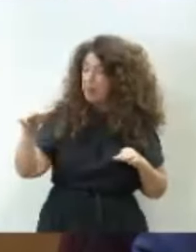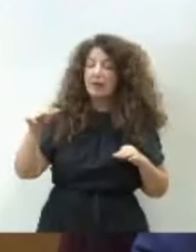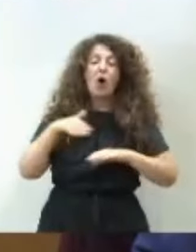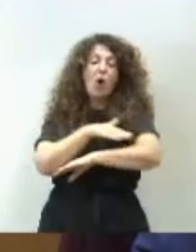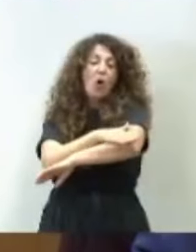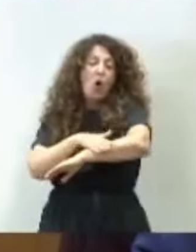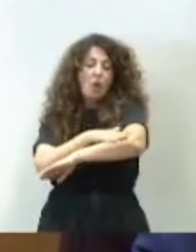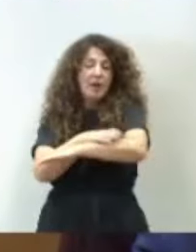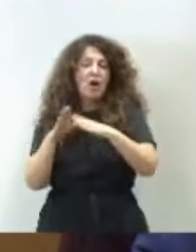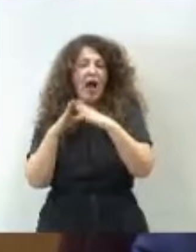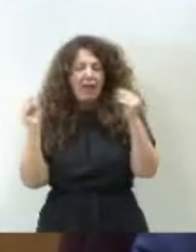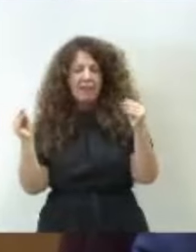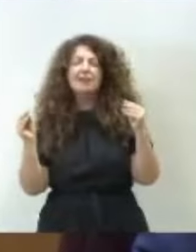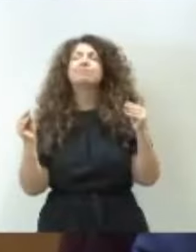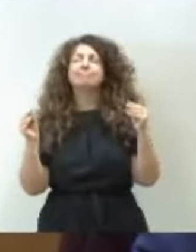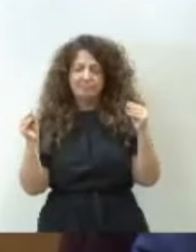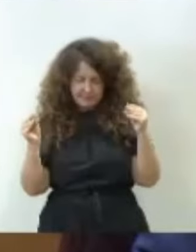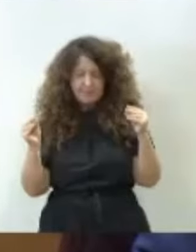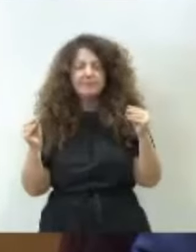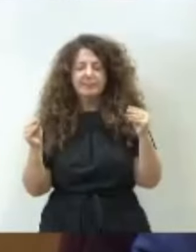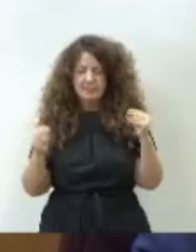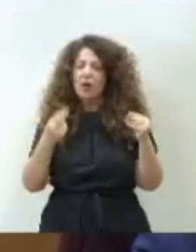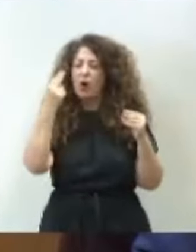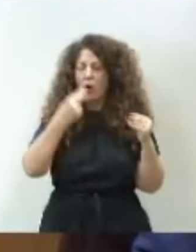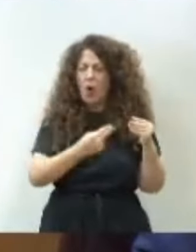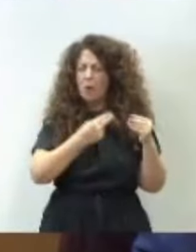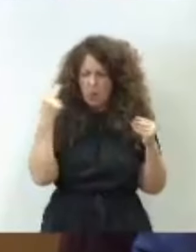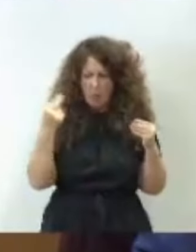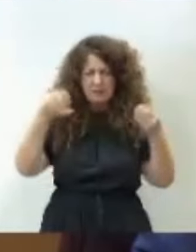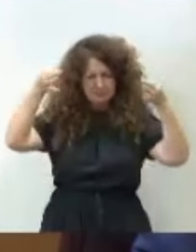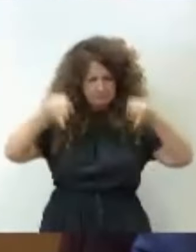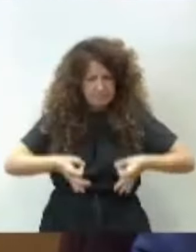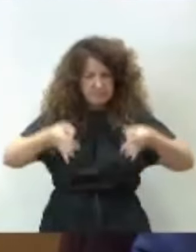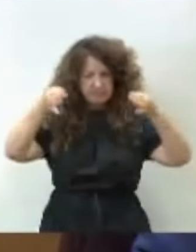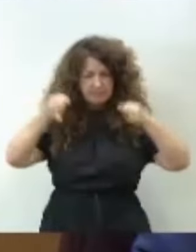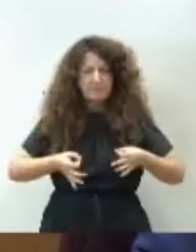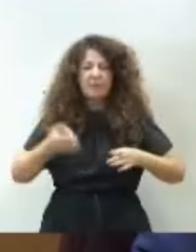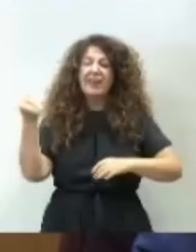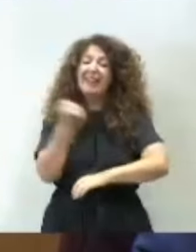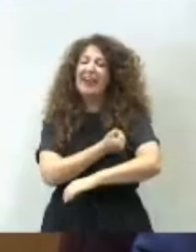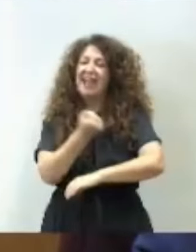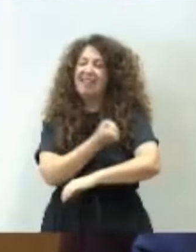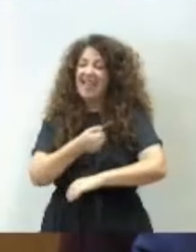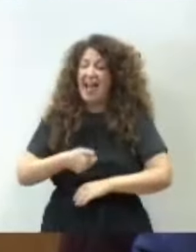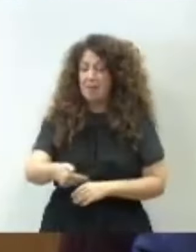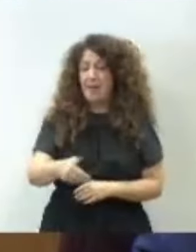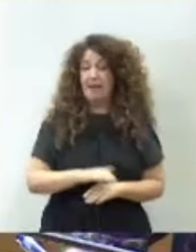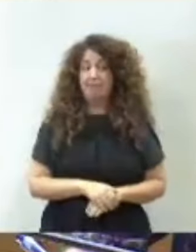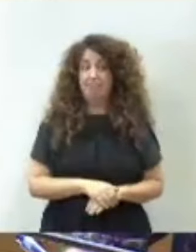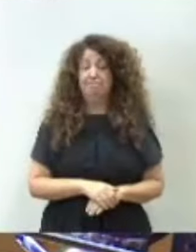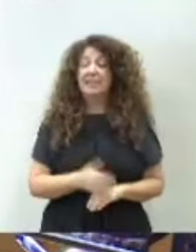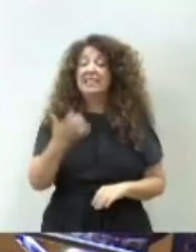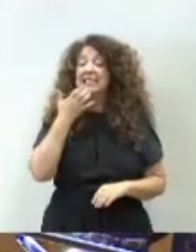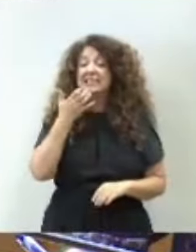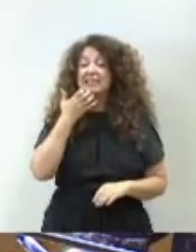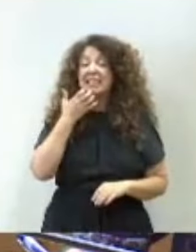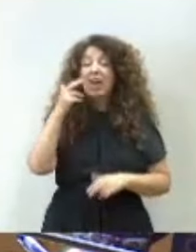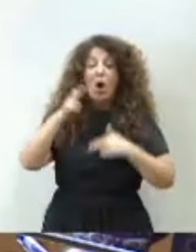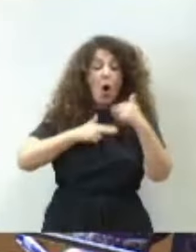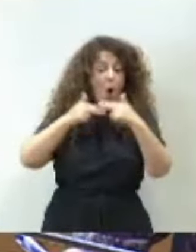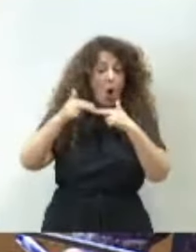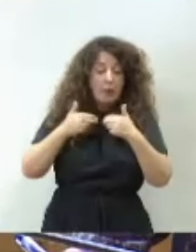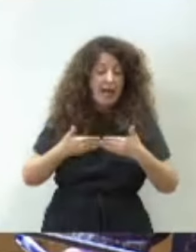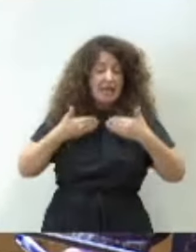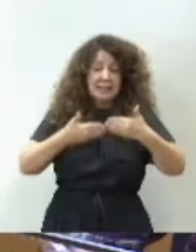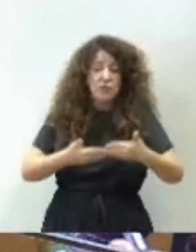ustedes se volvieron a comprometer, esta vez a que el proyecto iba a estar finalizado en diciembre. Si todo va bien, si las obras no se retrasan y si ustedes